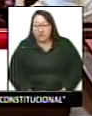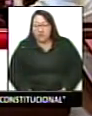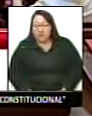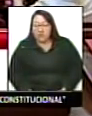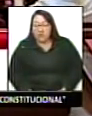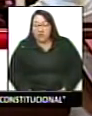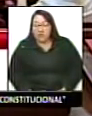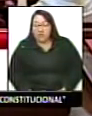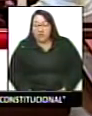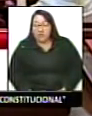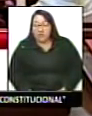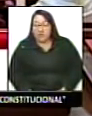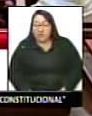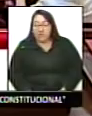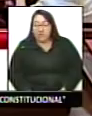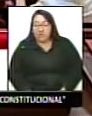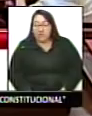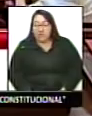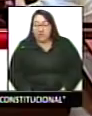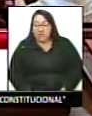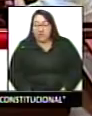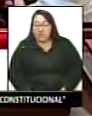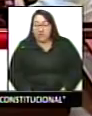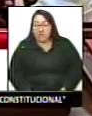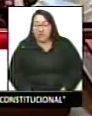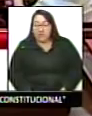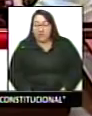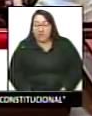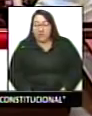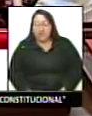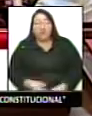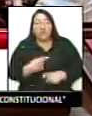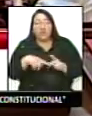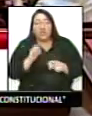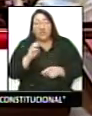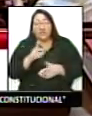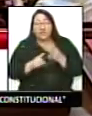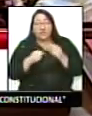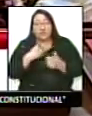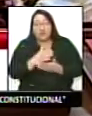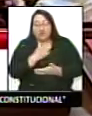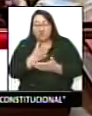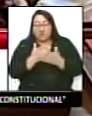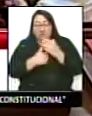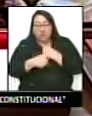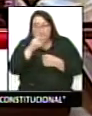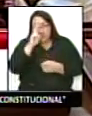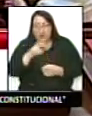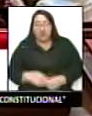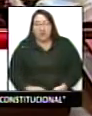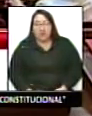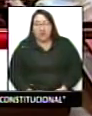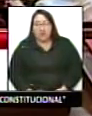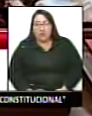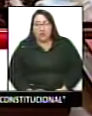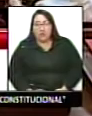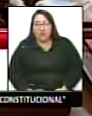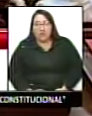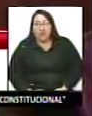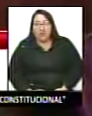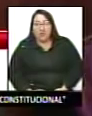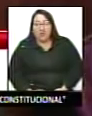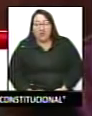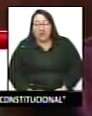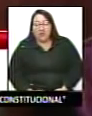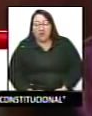señora Tania Gossens, pero decir que uno de los problemas que hemos tenido en el país, creo, es una